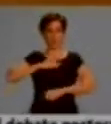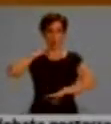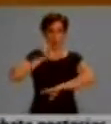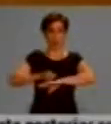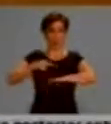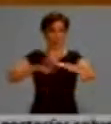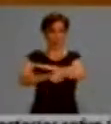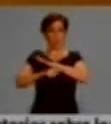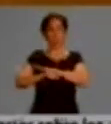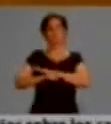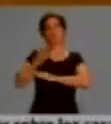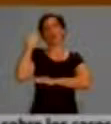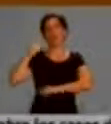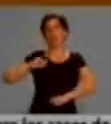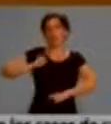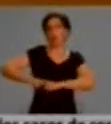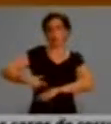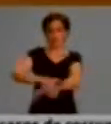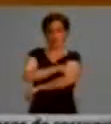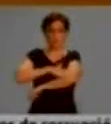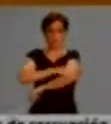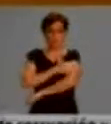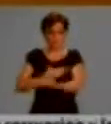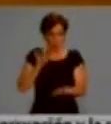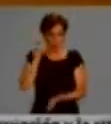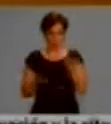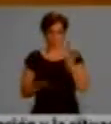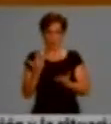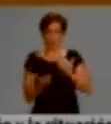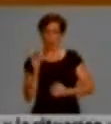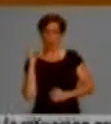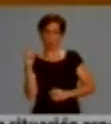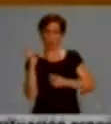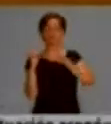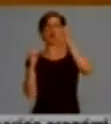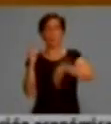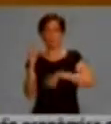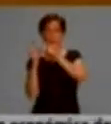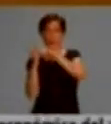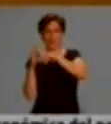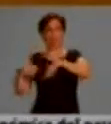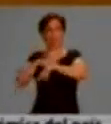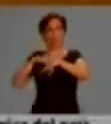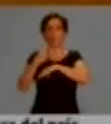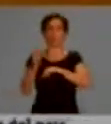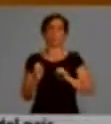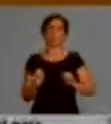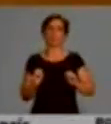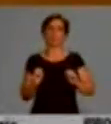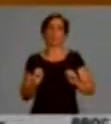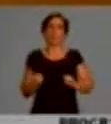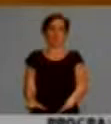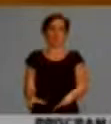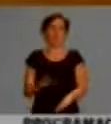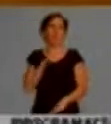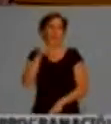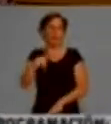y el entonces ministro de Justicia, que tuvo que presentar la dimisión por este